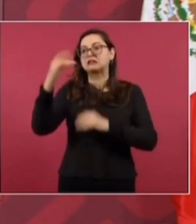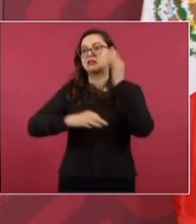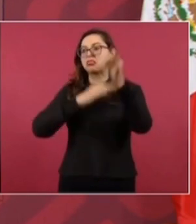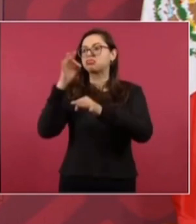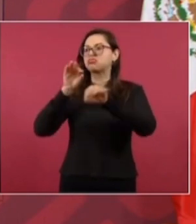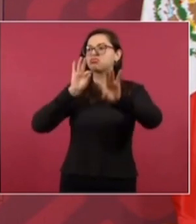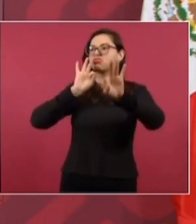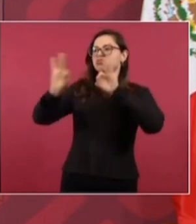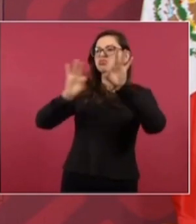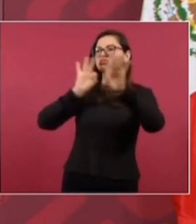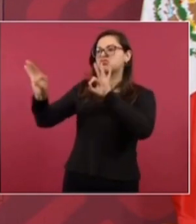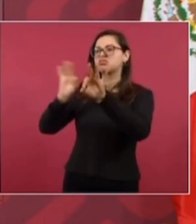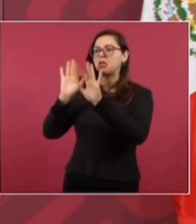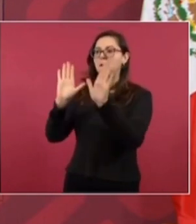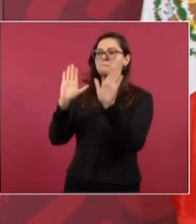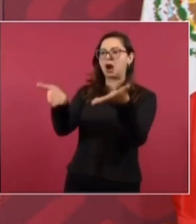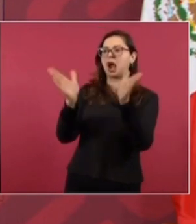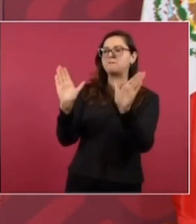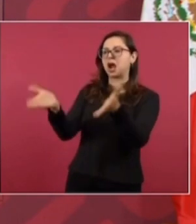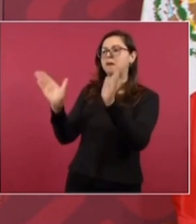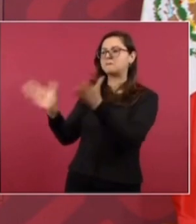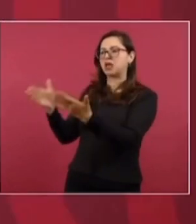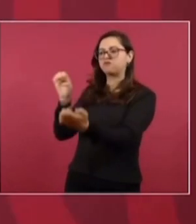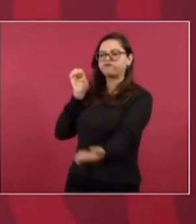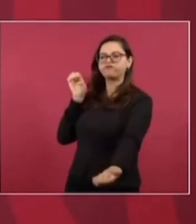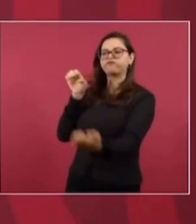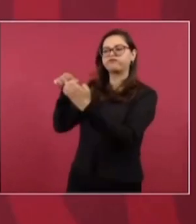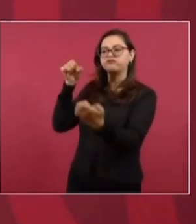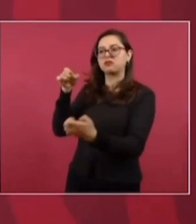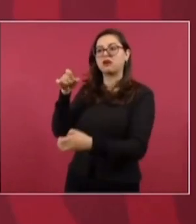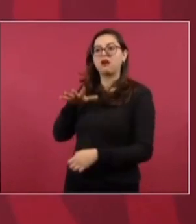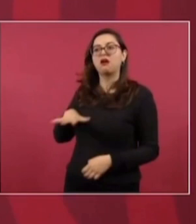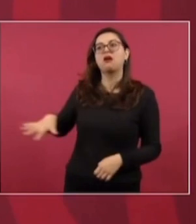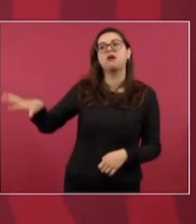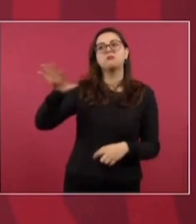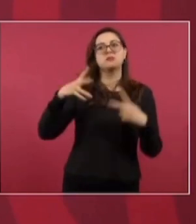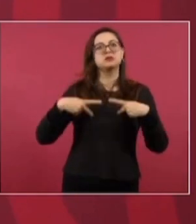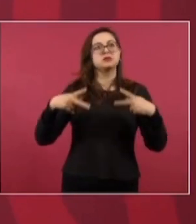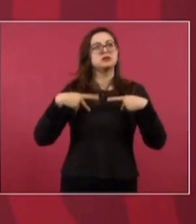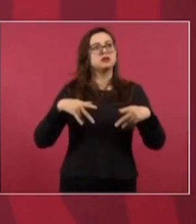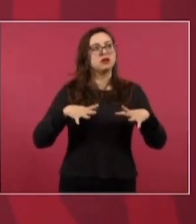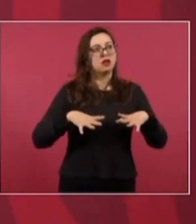nada nada nada nada nada nada